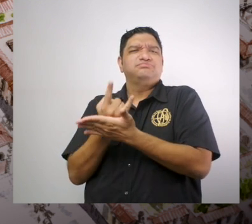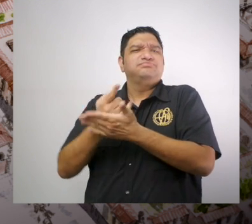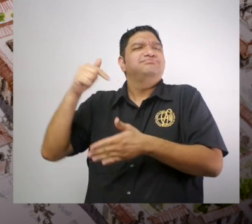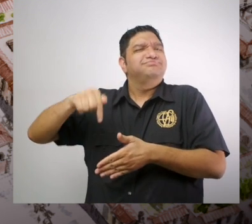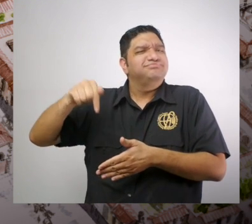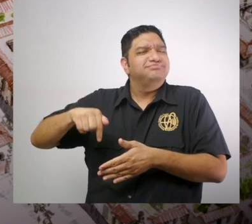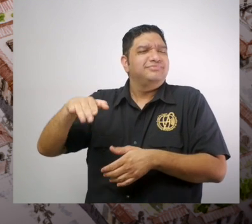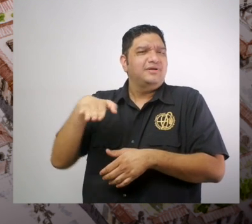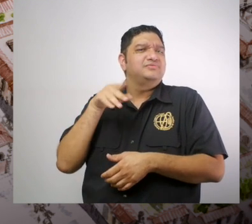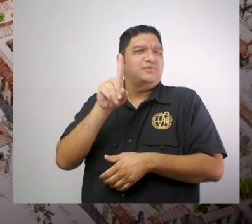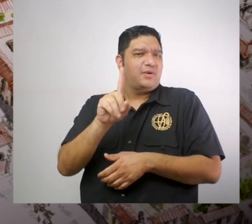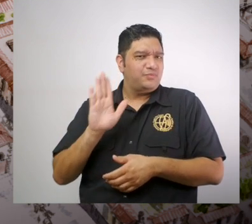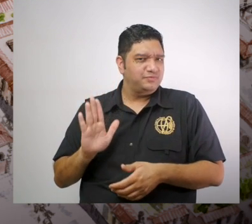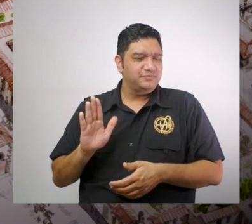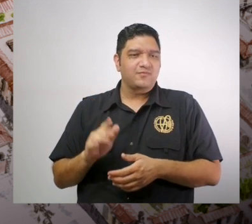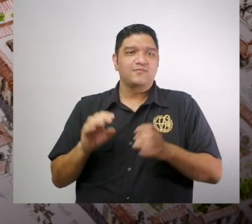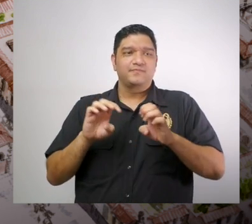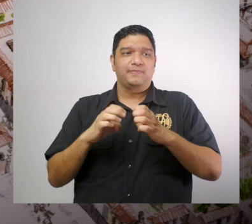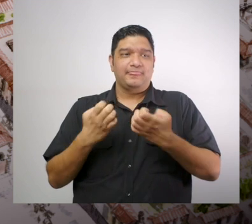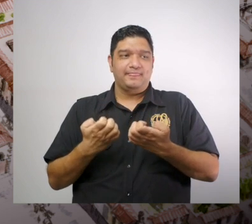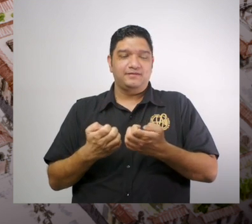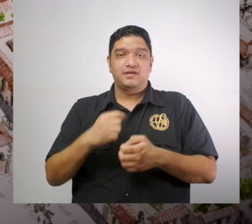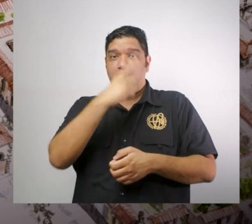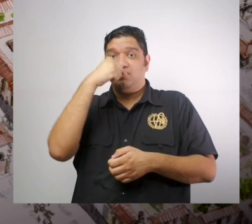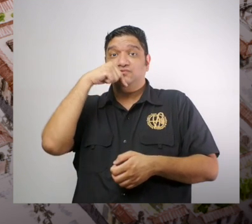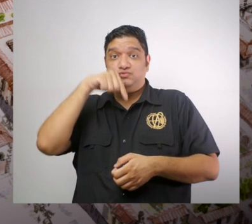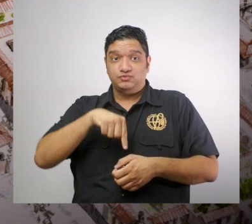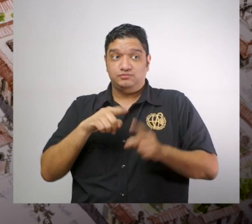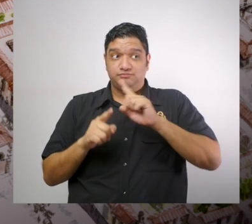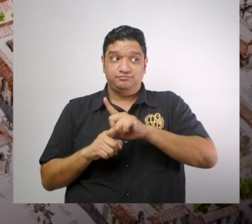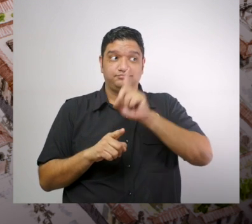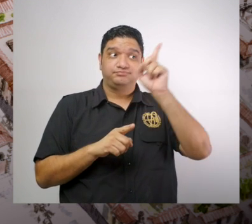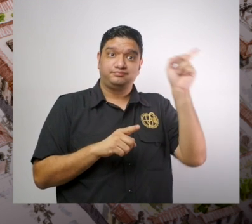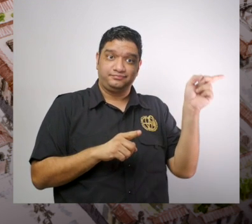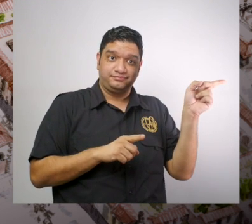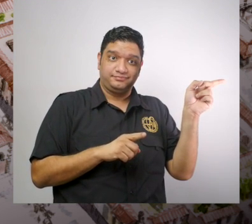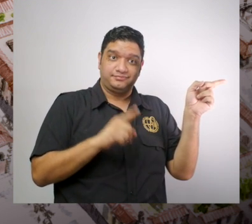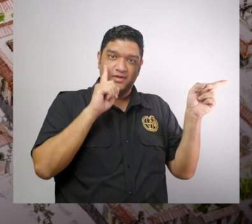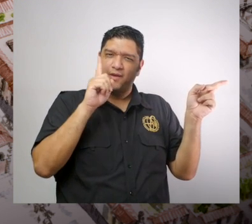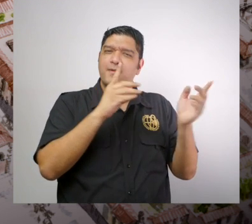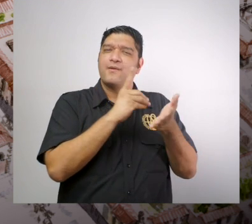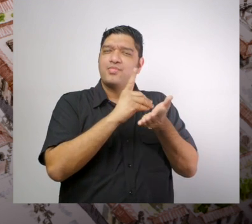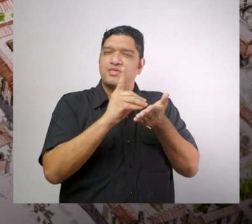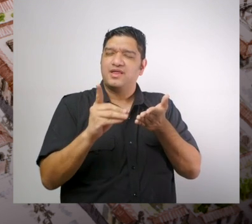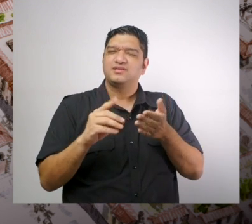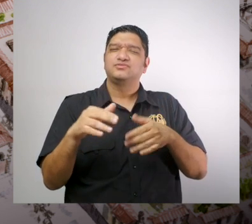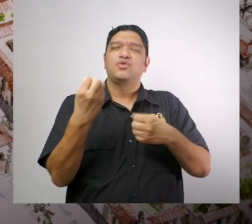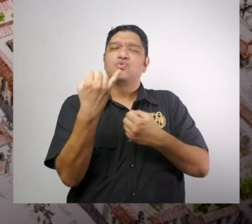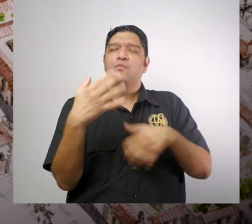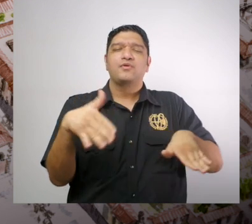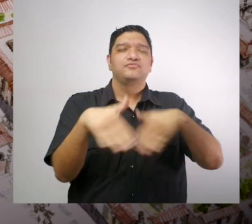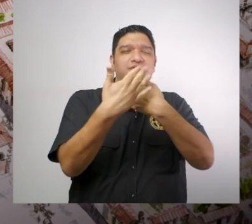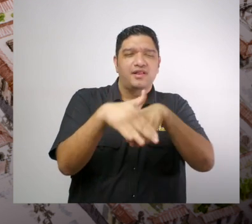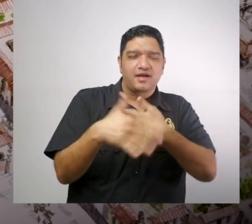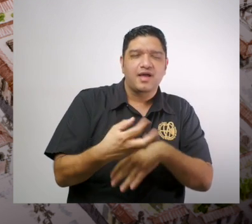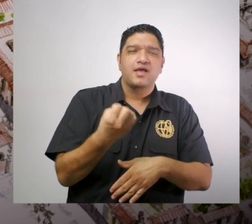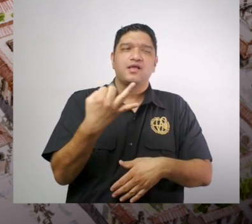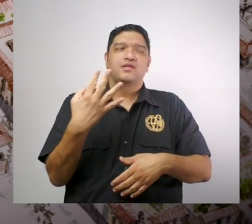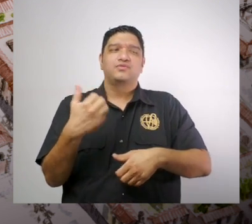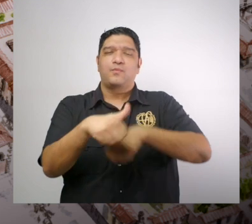la 18 calle era el sur, y de la octava calle a la primera calle era el